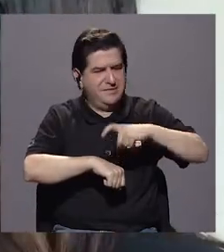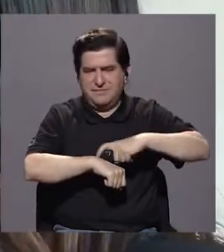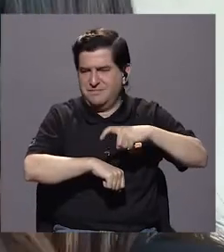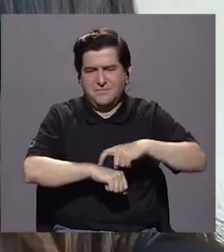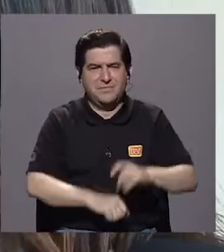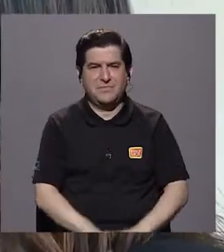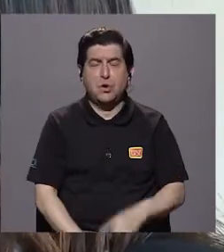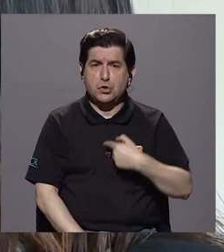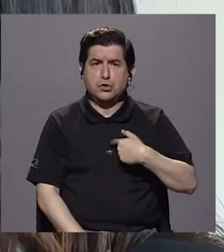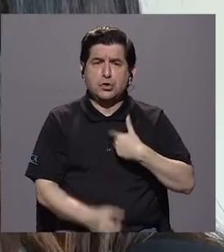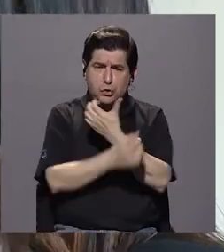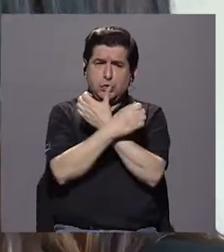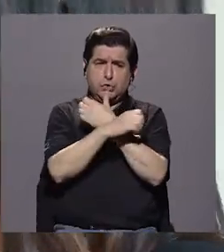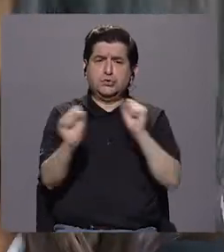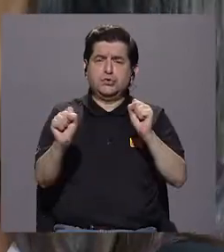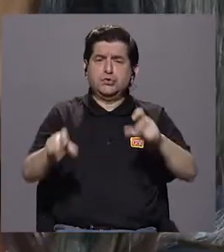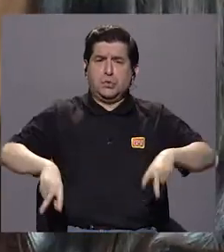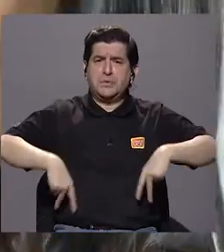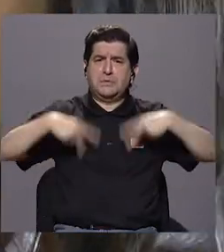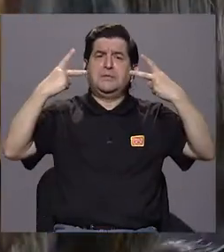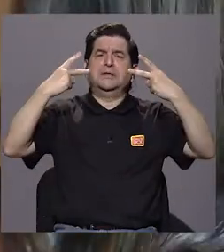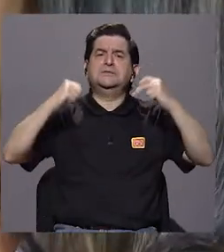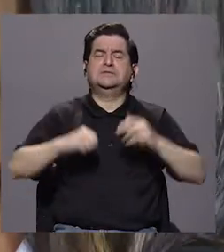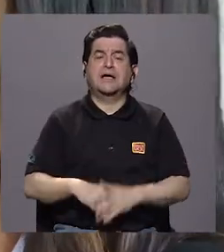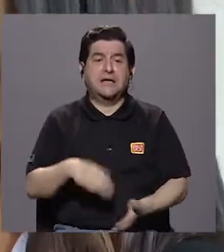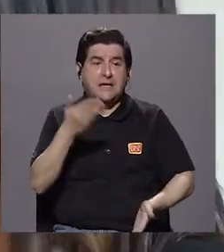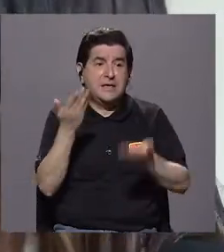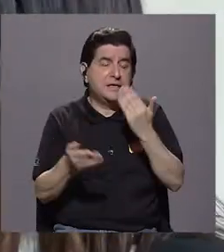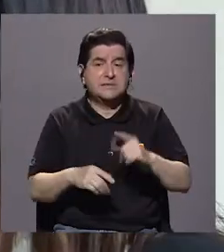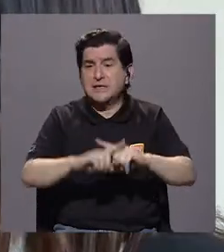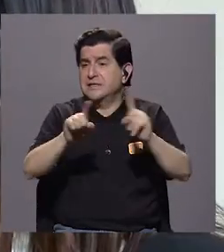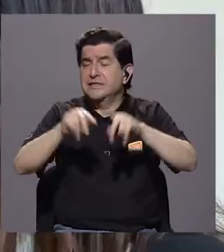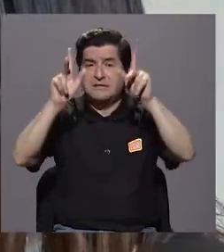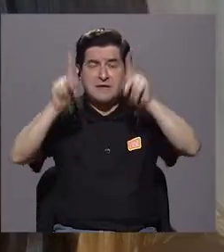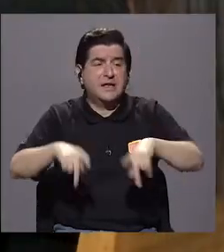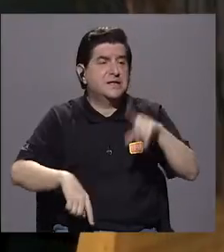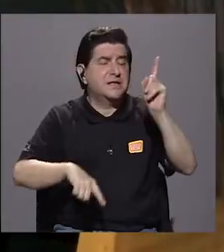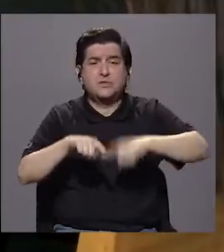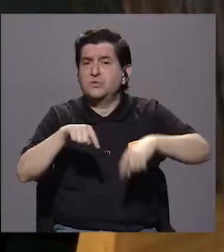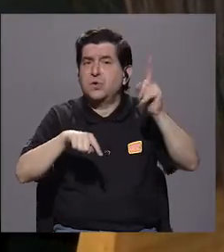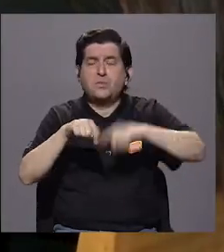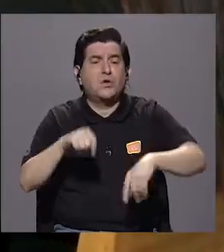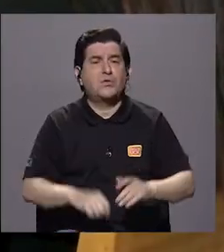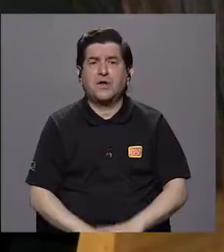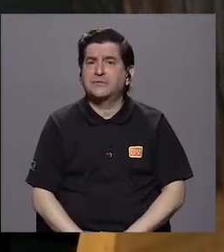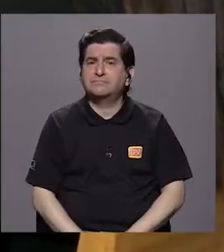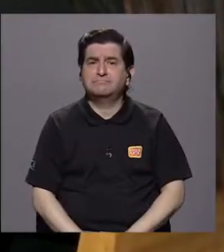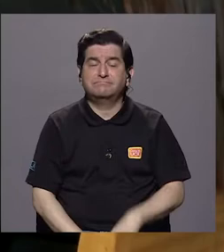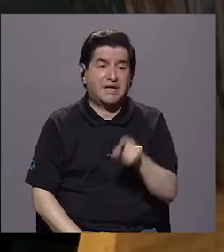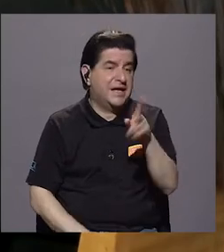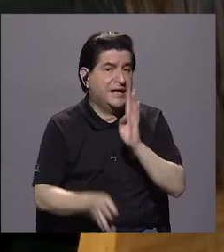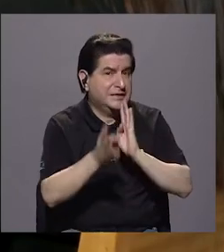yo sobreviví. Tal vez hay muchas que no lo lograron, por no hablar.